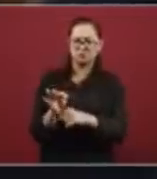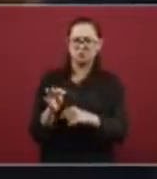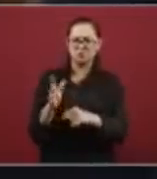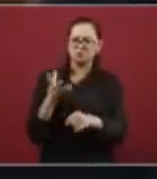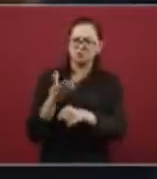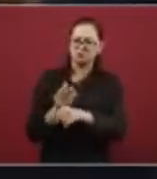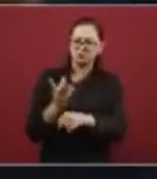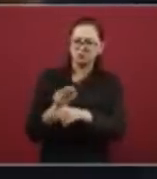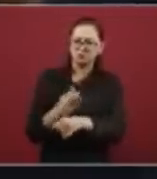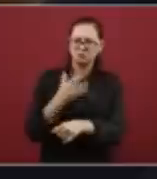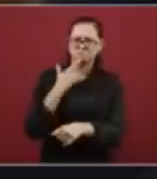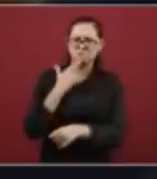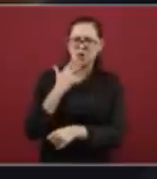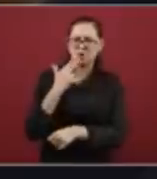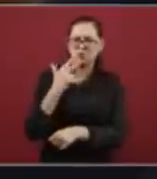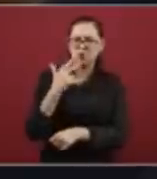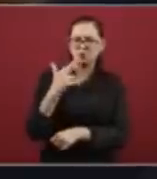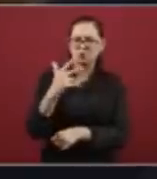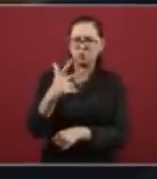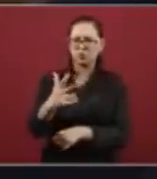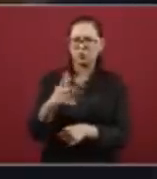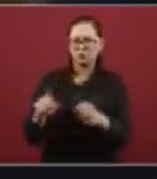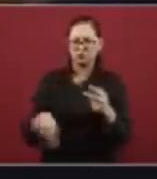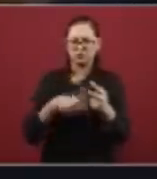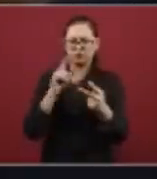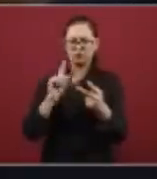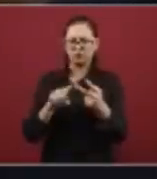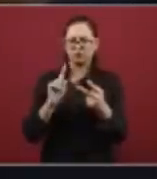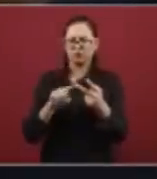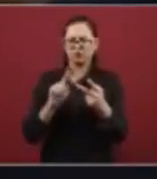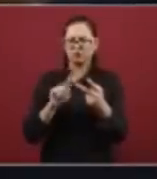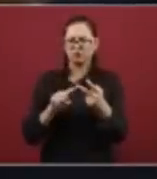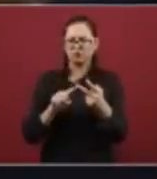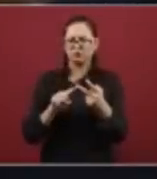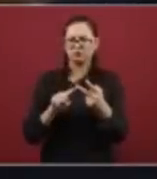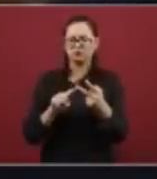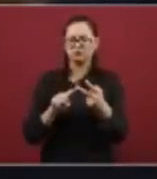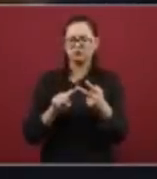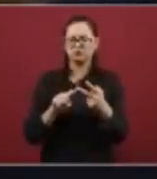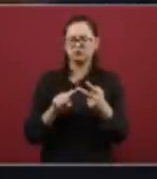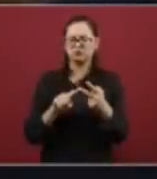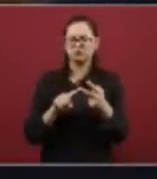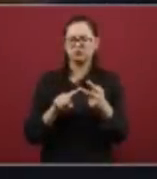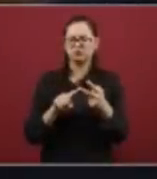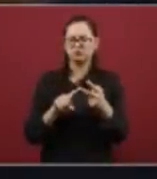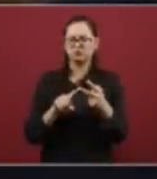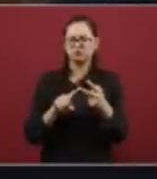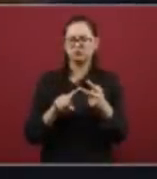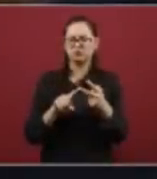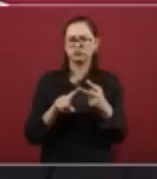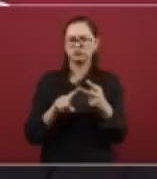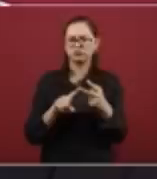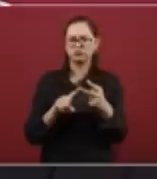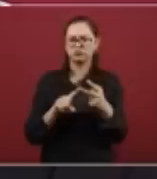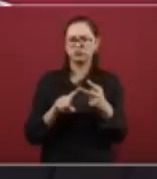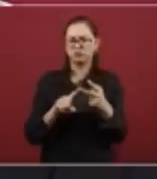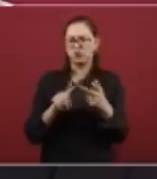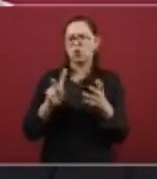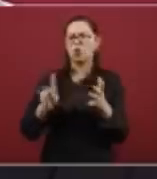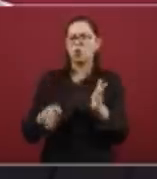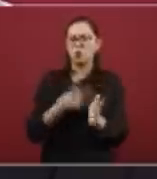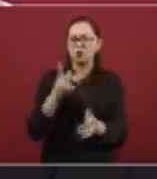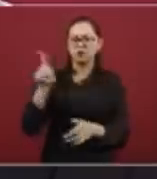hacia este país. La segunda, señor, hubo otra vez una toma clandestina